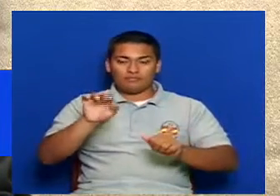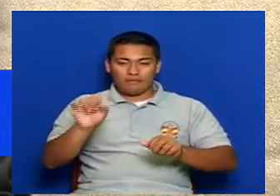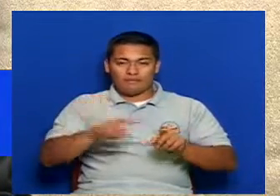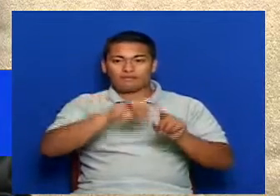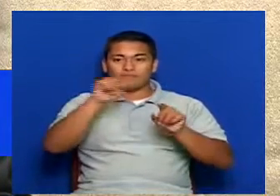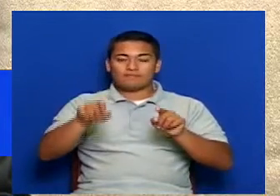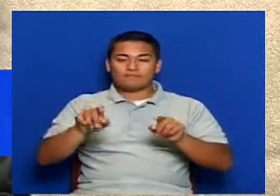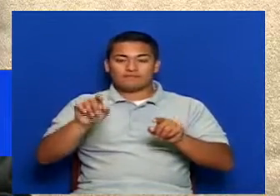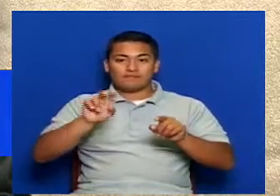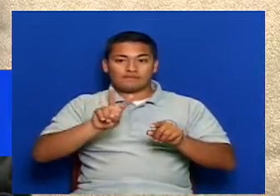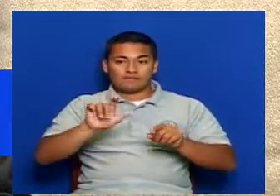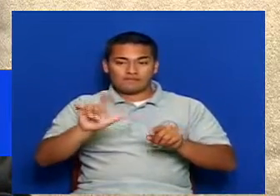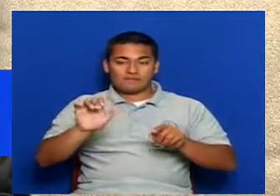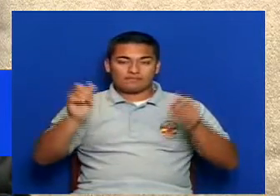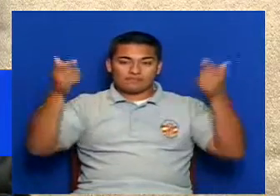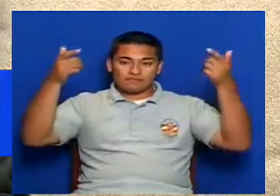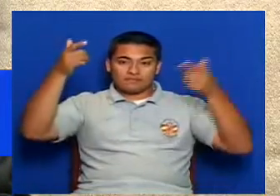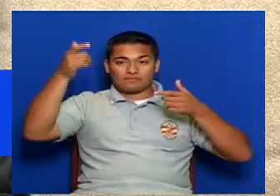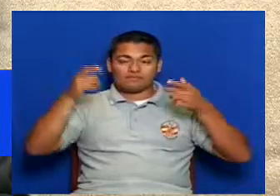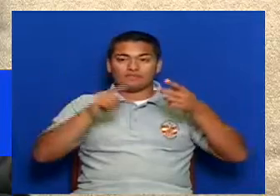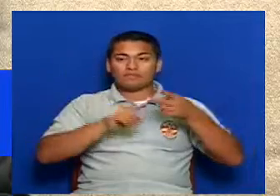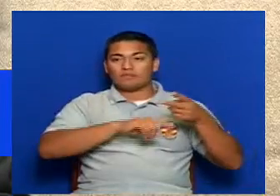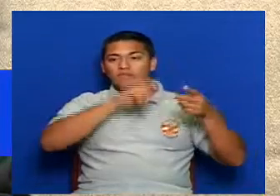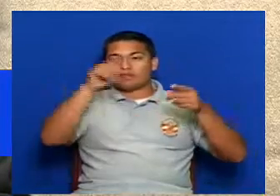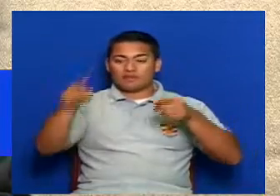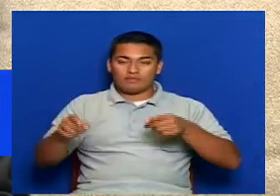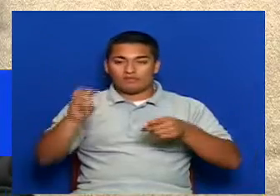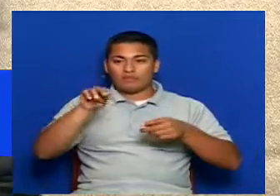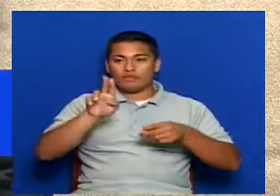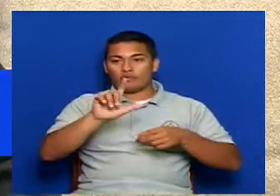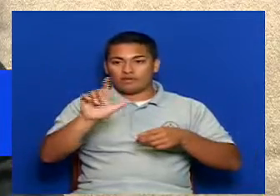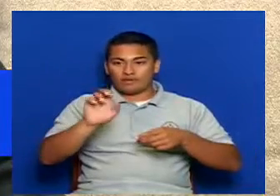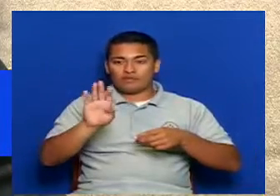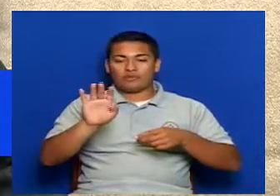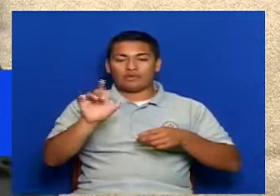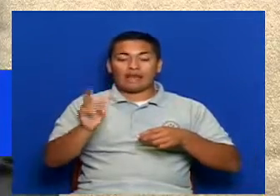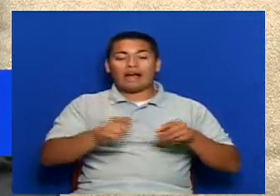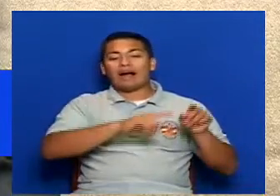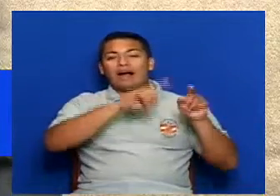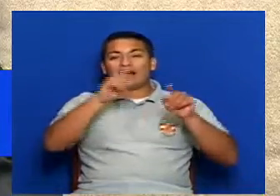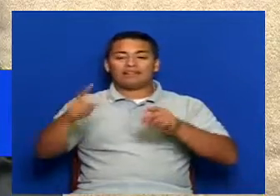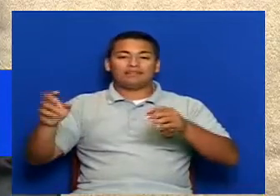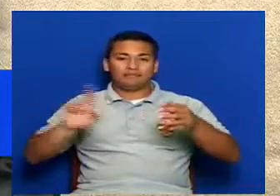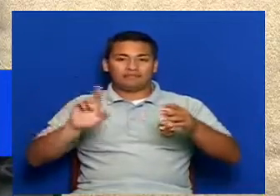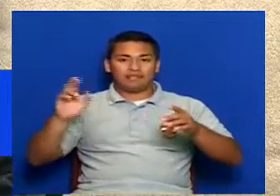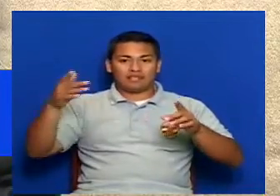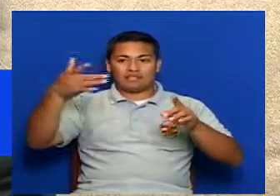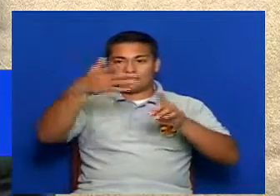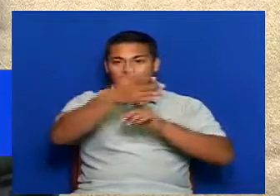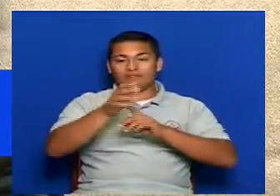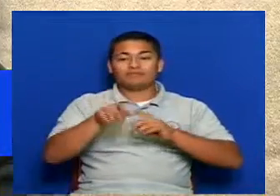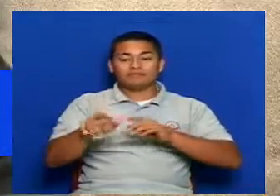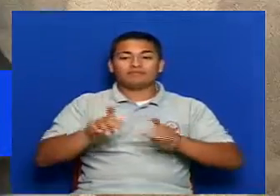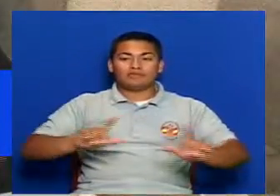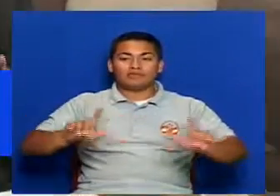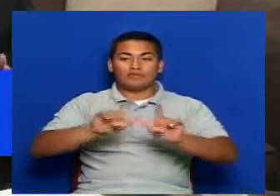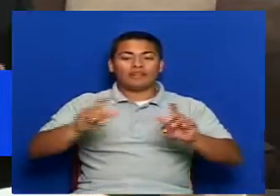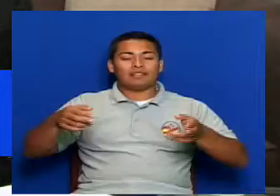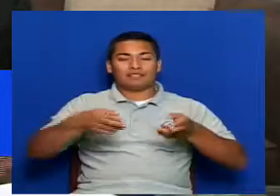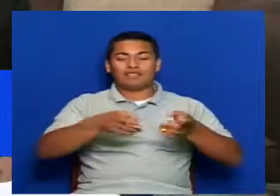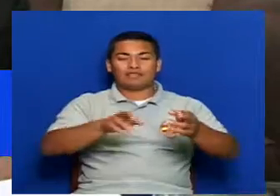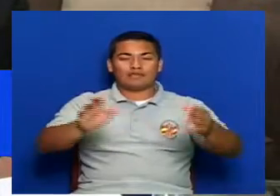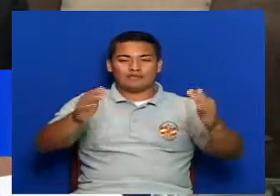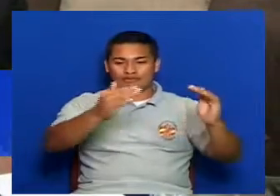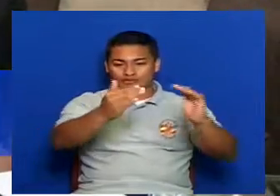mate hasta desembocar en el rama de este río y de la cuenca de este río que todas estas